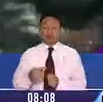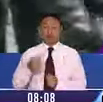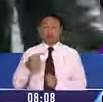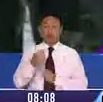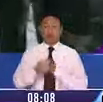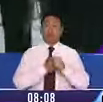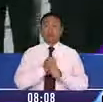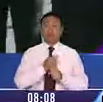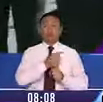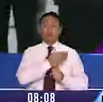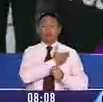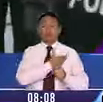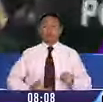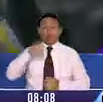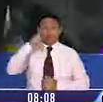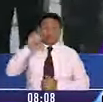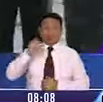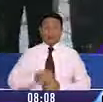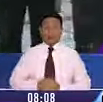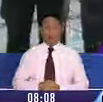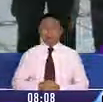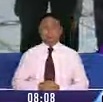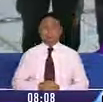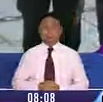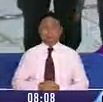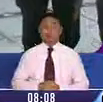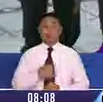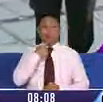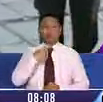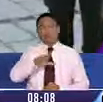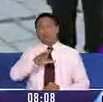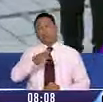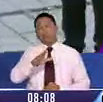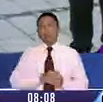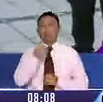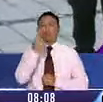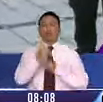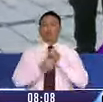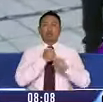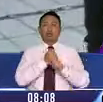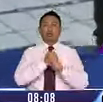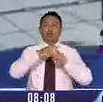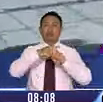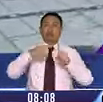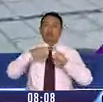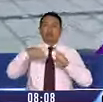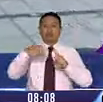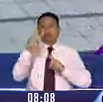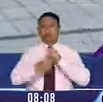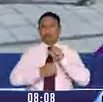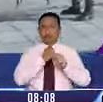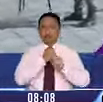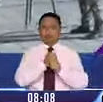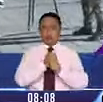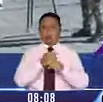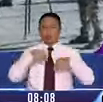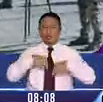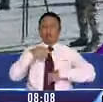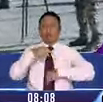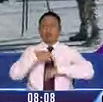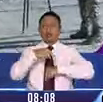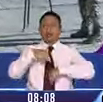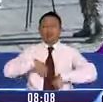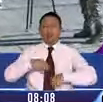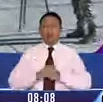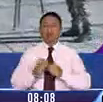al presidente Guillermo Lasso. Es decir, aproximadamente un año y medio a dos años serían el tiempo en el que gobiernen las